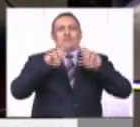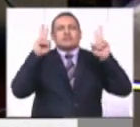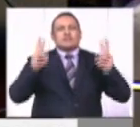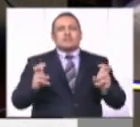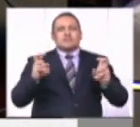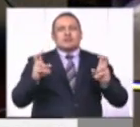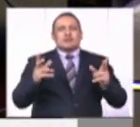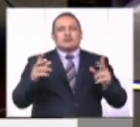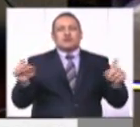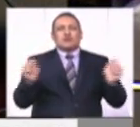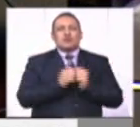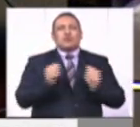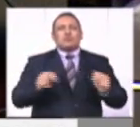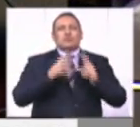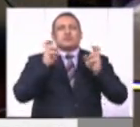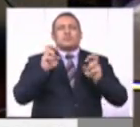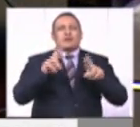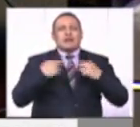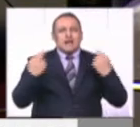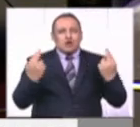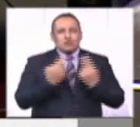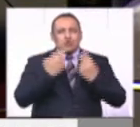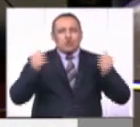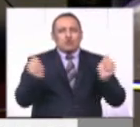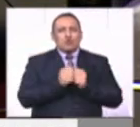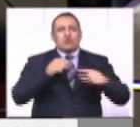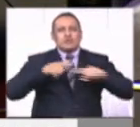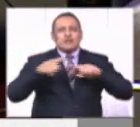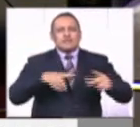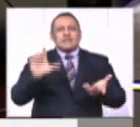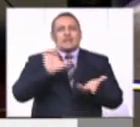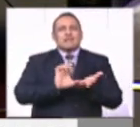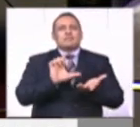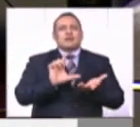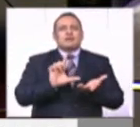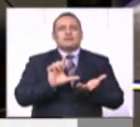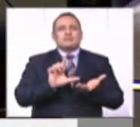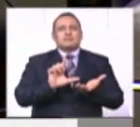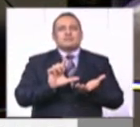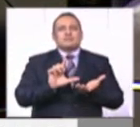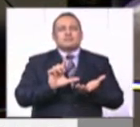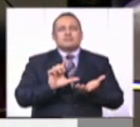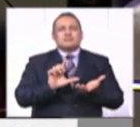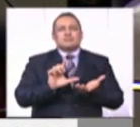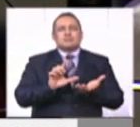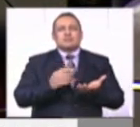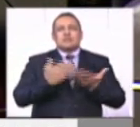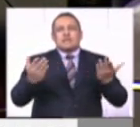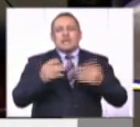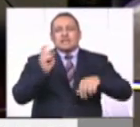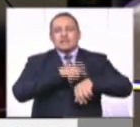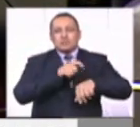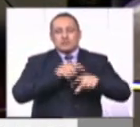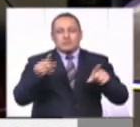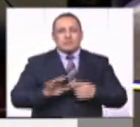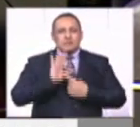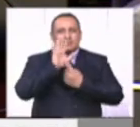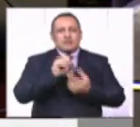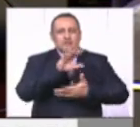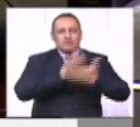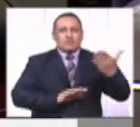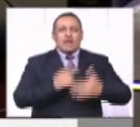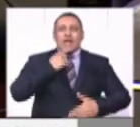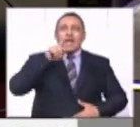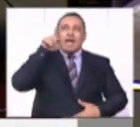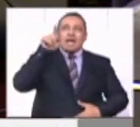rotulado como reunión con dirig des de Lima metropolitana y al momento de presentar el informe dice